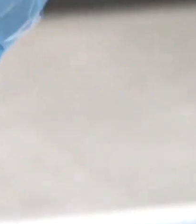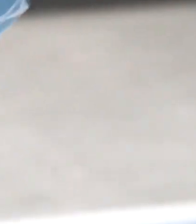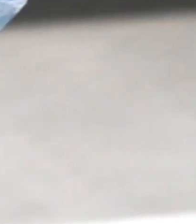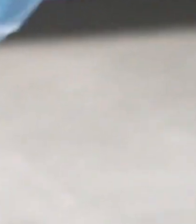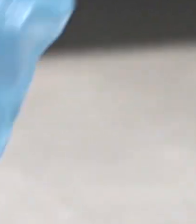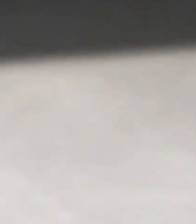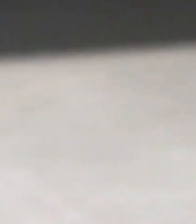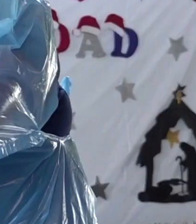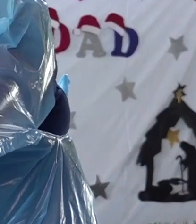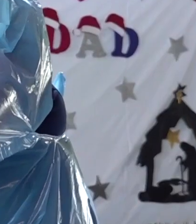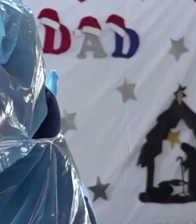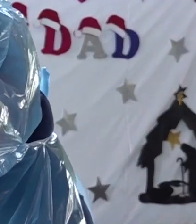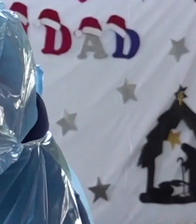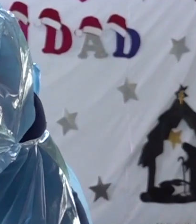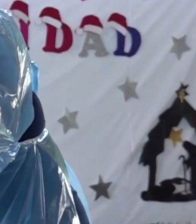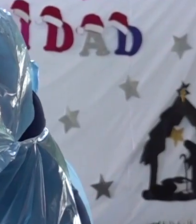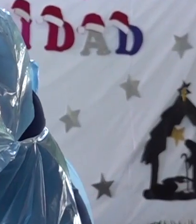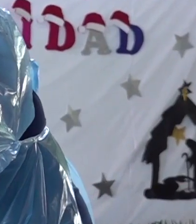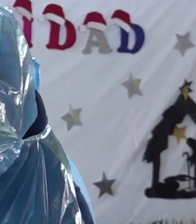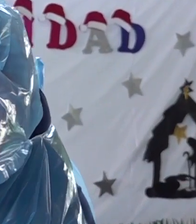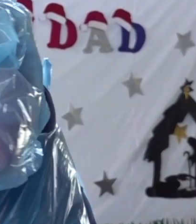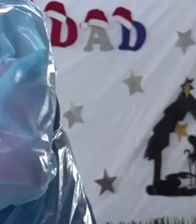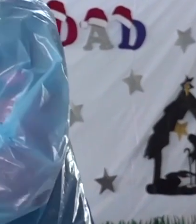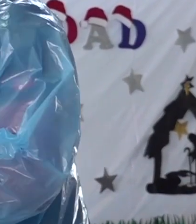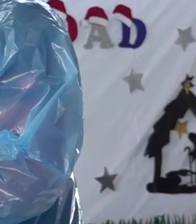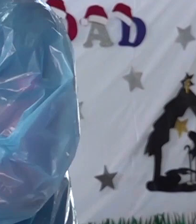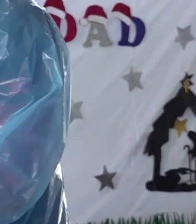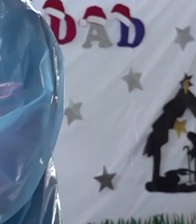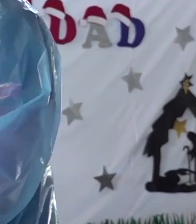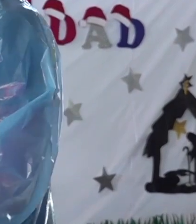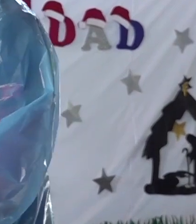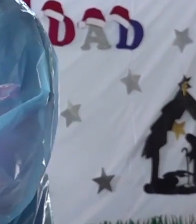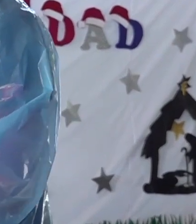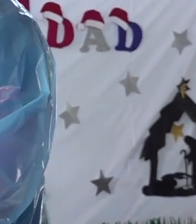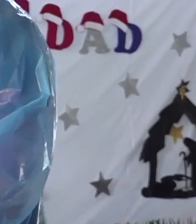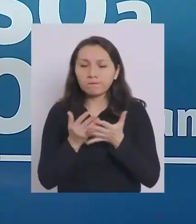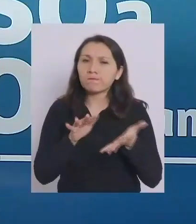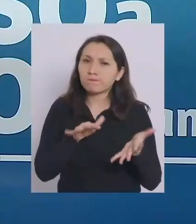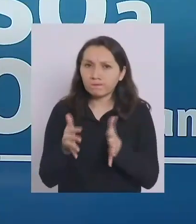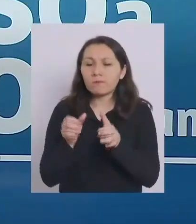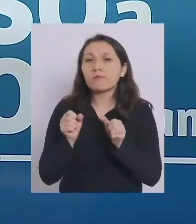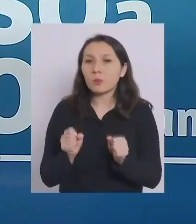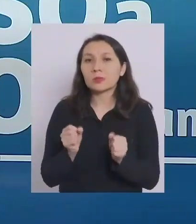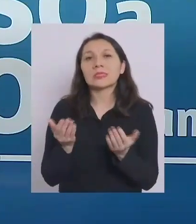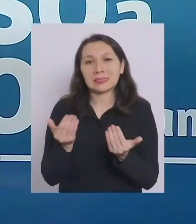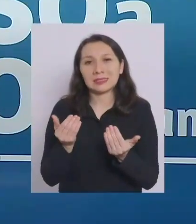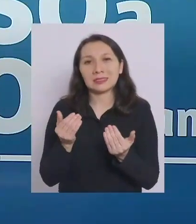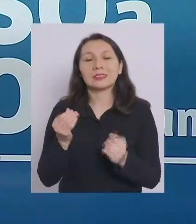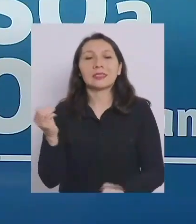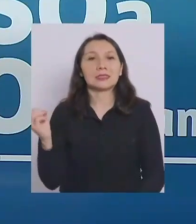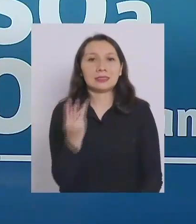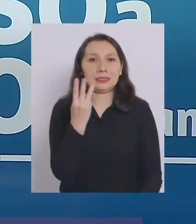el ministerio de salud confirma que es una alternativa que está en estudio es muy probable que se necesite una